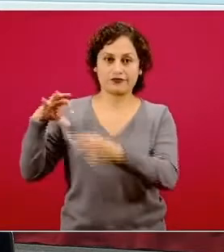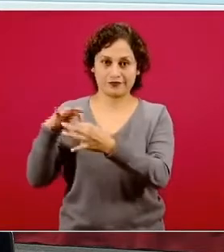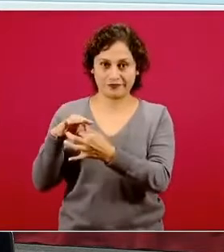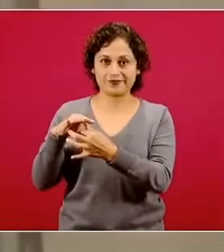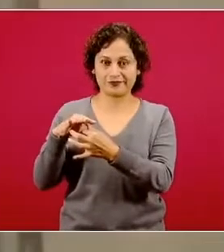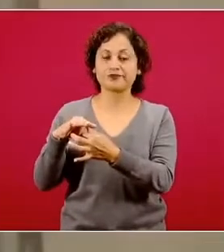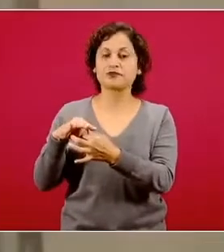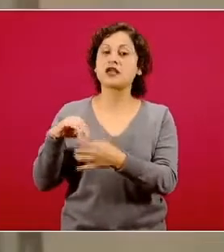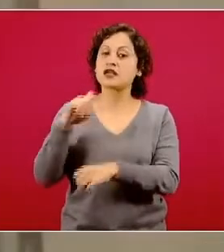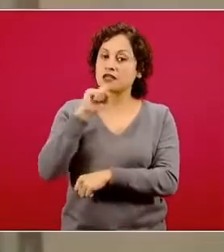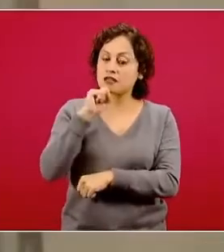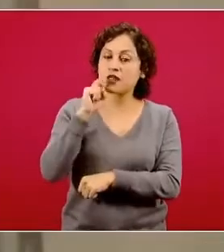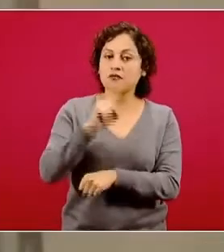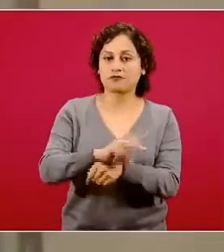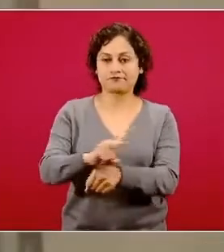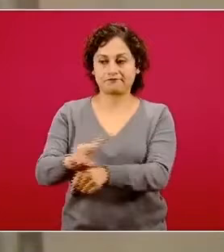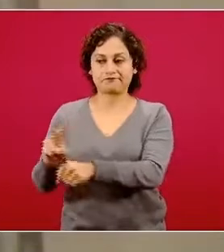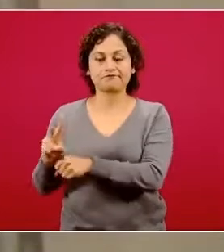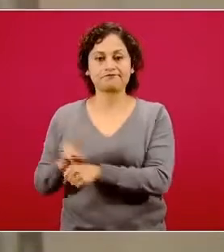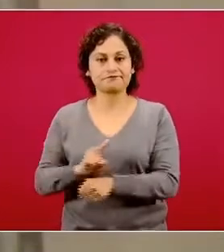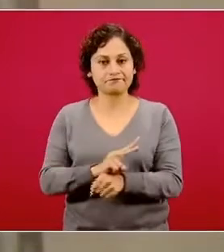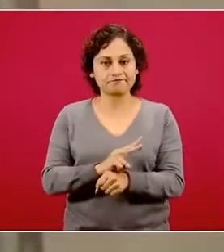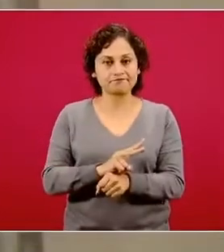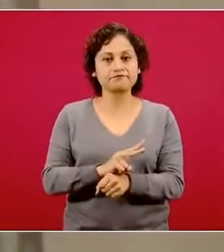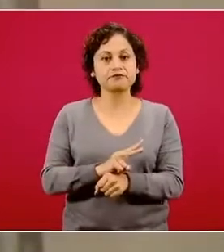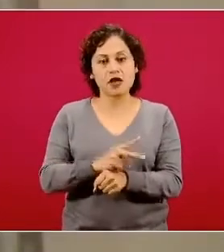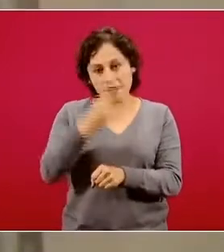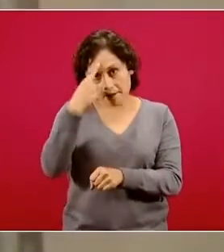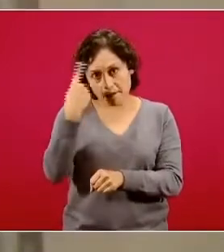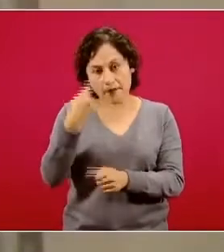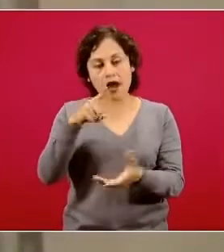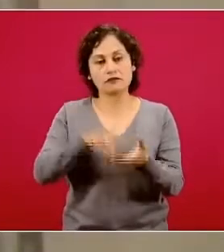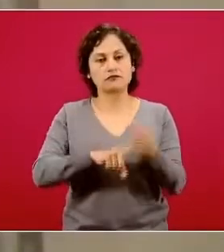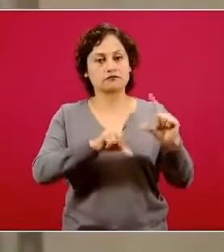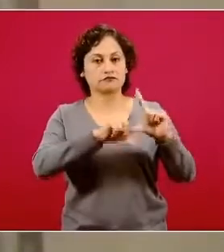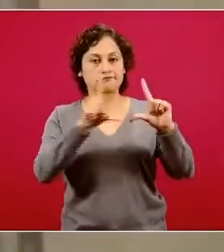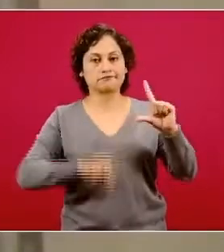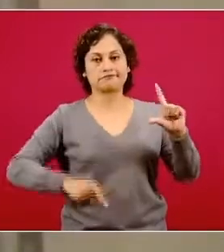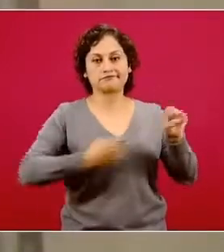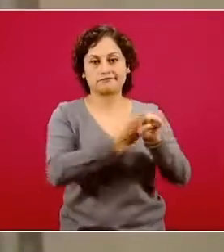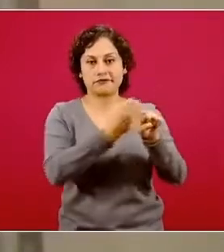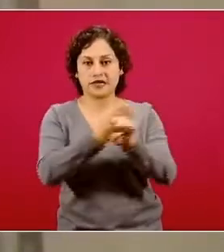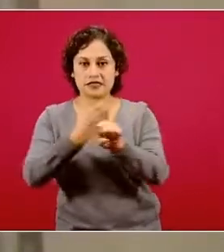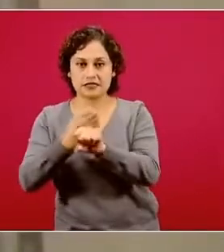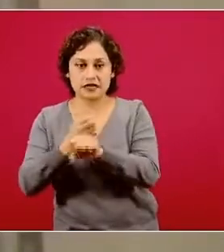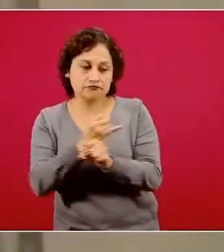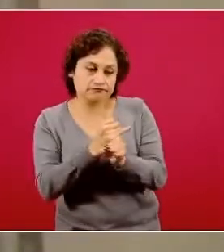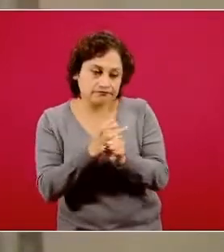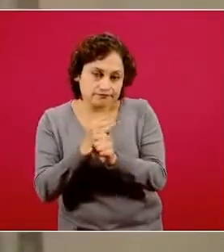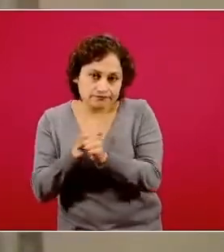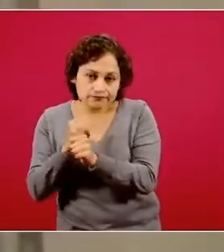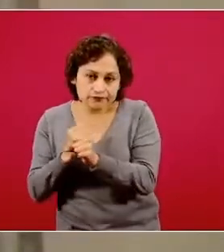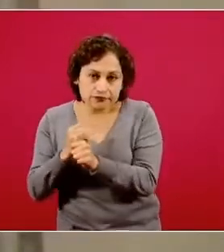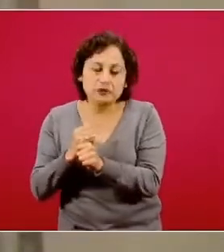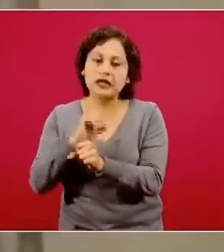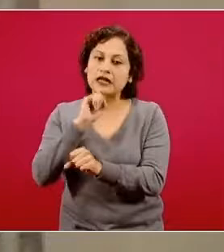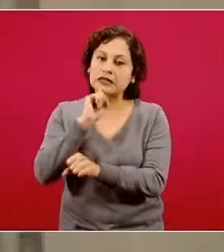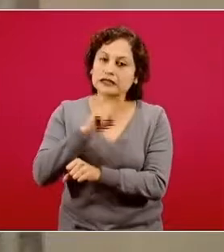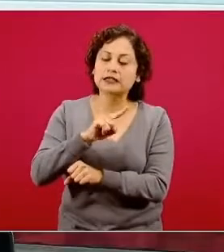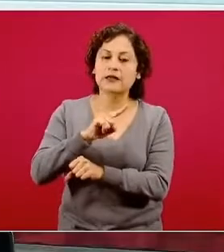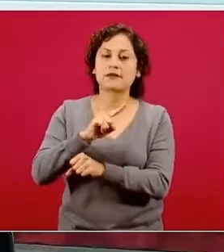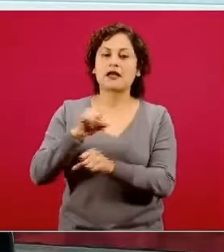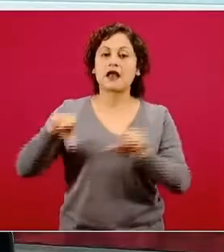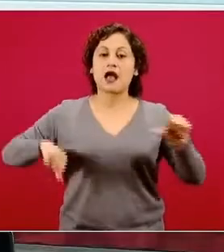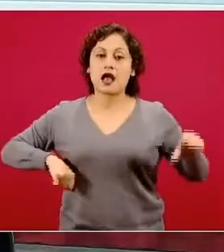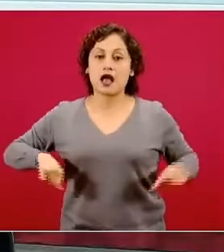estimación de los riesgos en cada estado y que se fueran recuperando las actividades